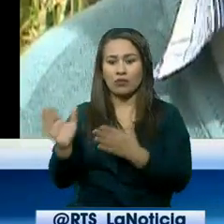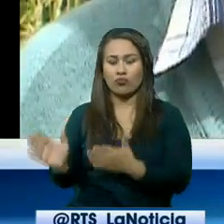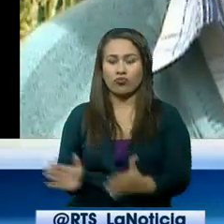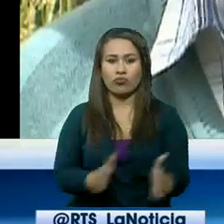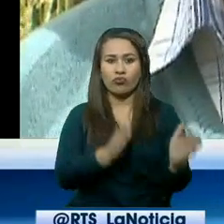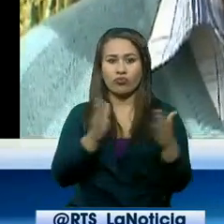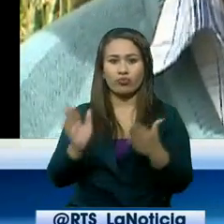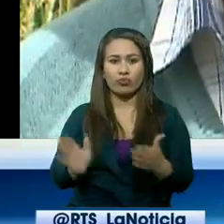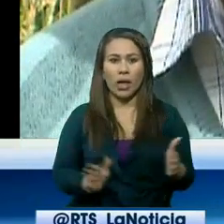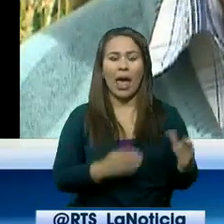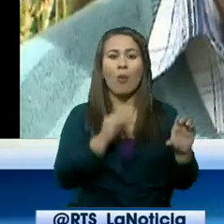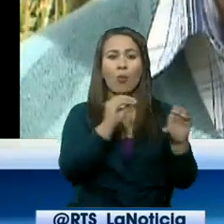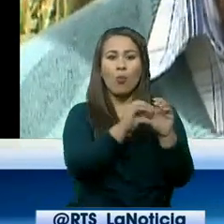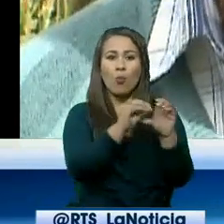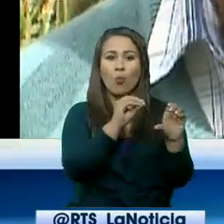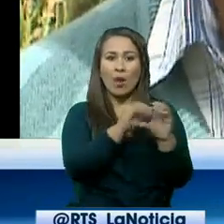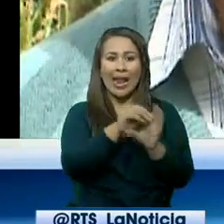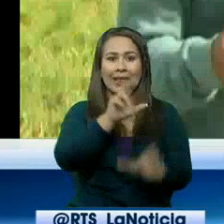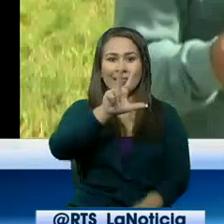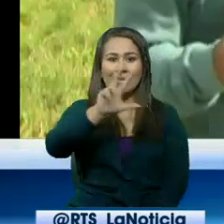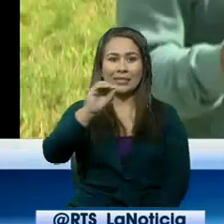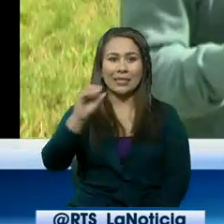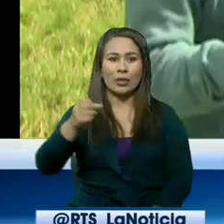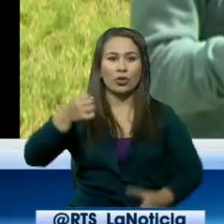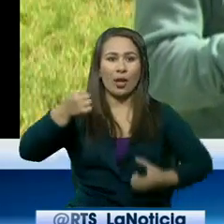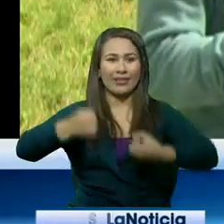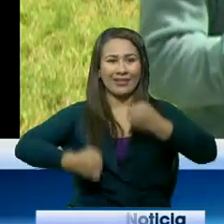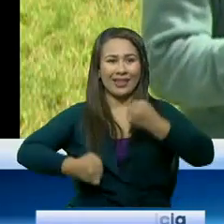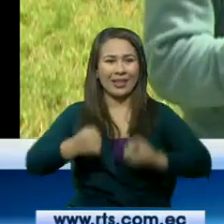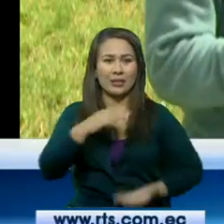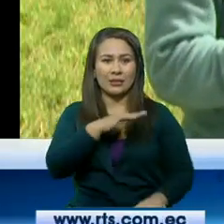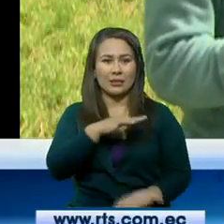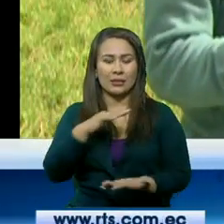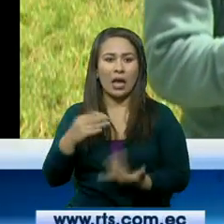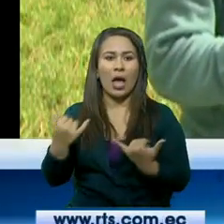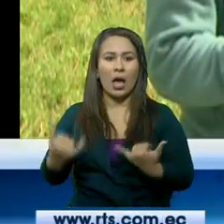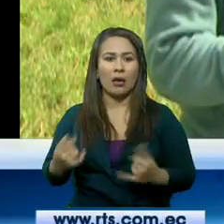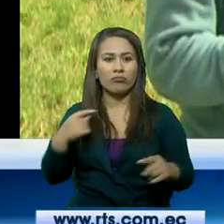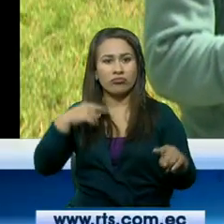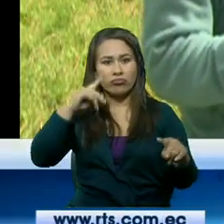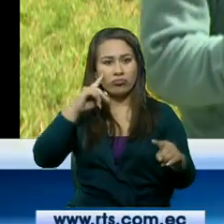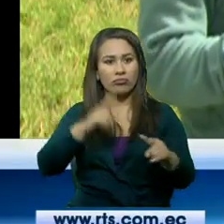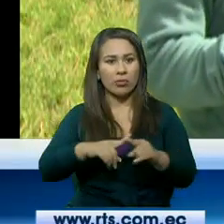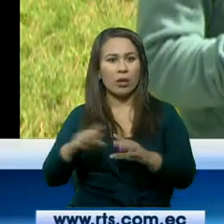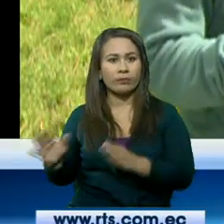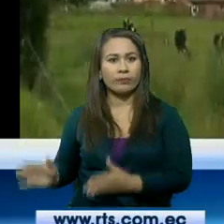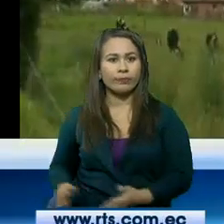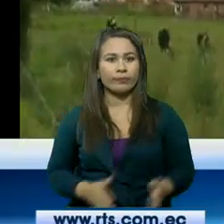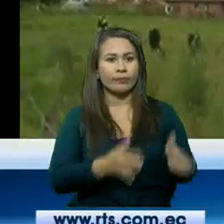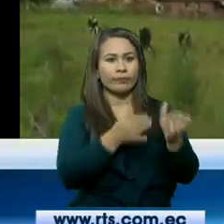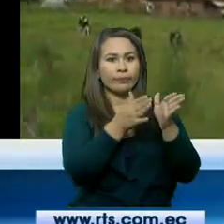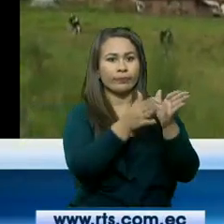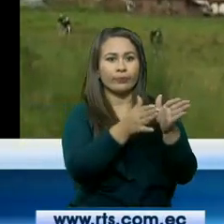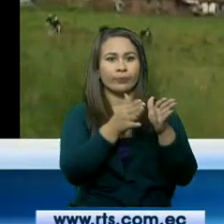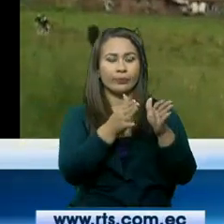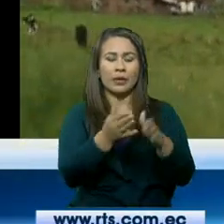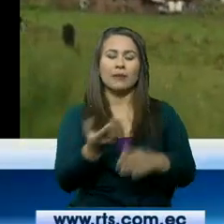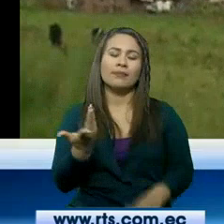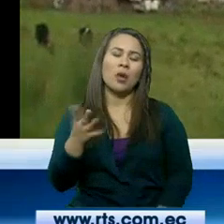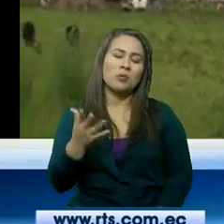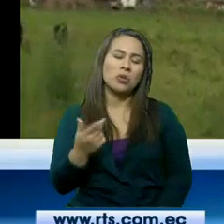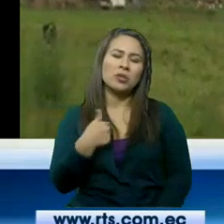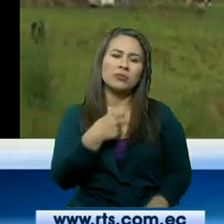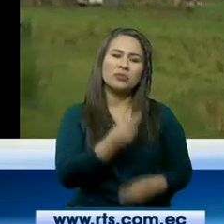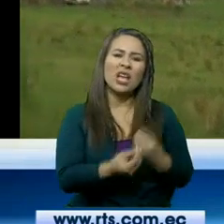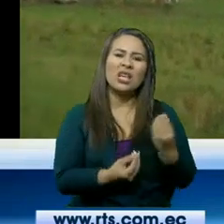comenzamos recepcionando 300 litros, de ahí ahora que lo mantenemos, ya estamos creo que en 3.500 litros. Cuéntenos un poco de la producción, de cómo